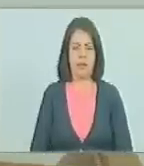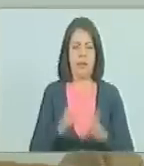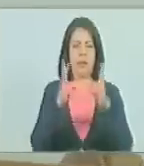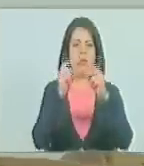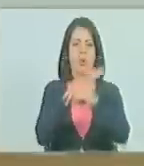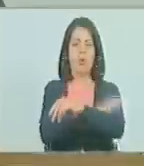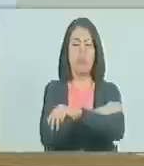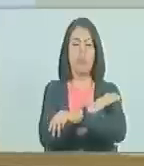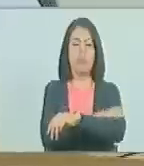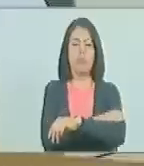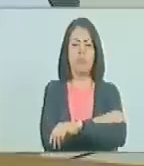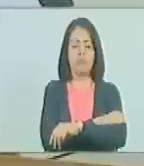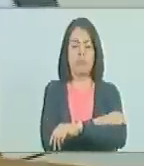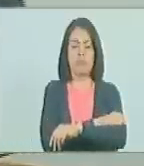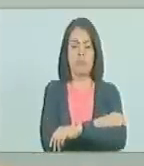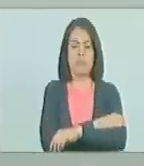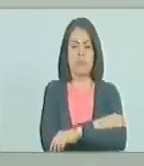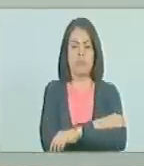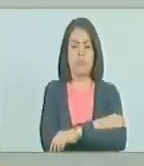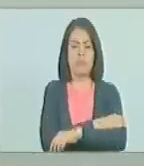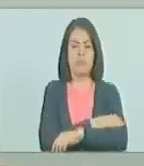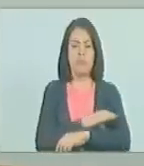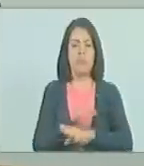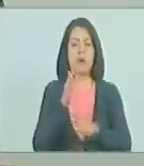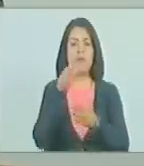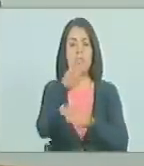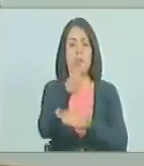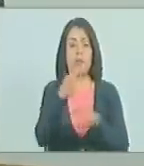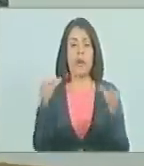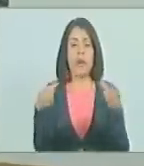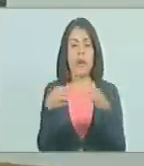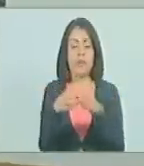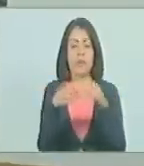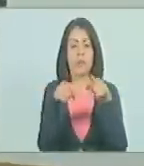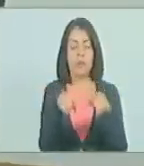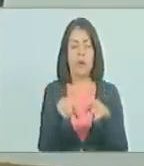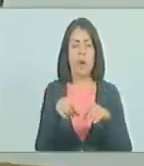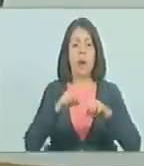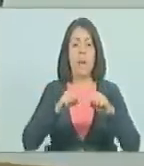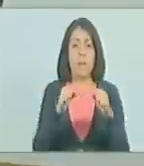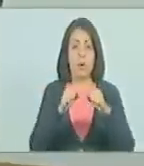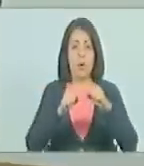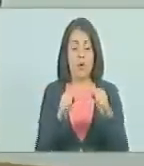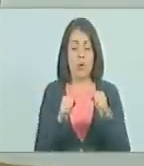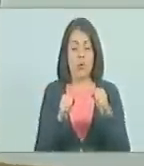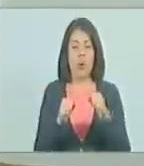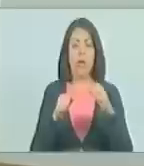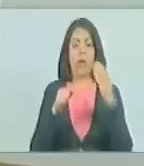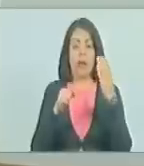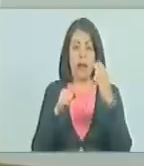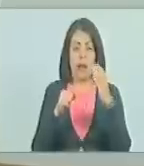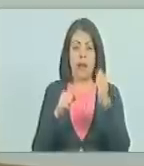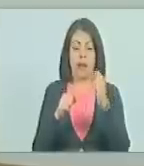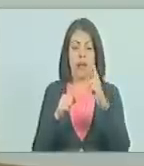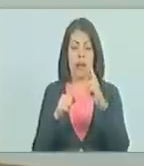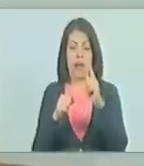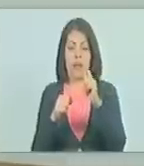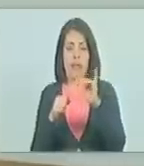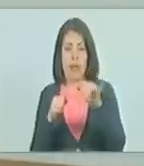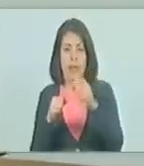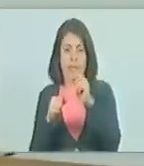¿Cuántos opositores fueron a cuántas reuniones a Bogotá, a Cartagena, con Jimmy